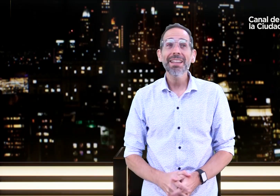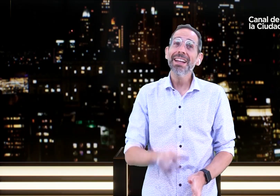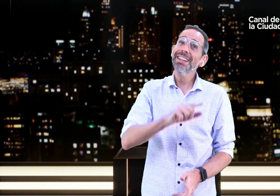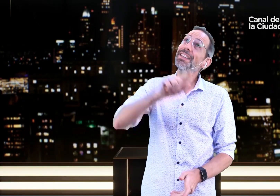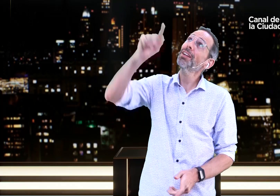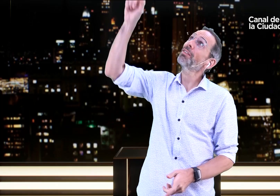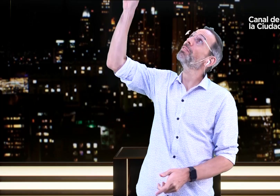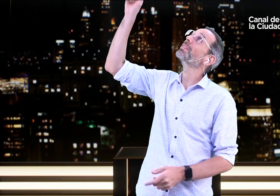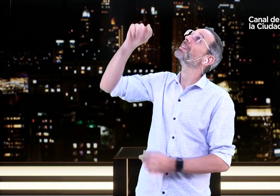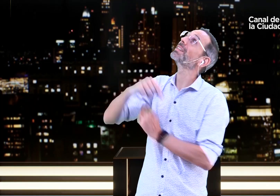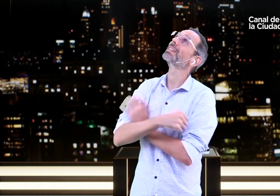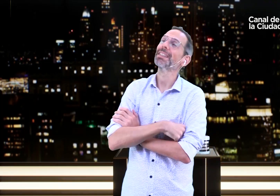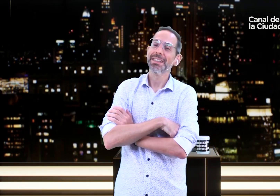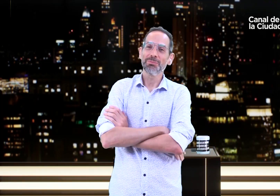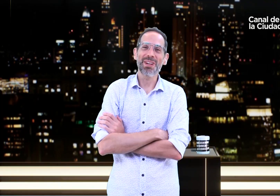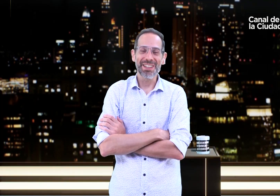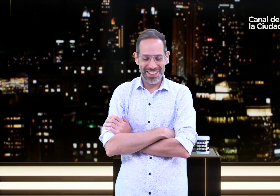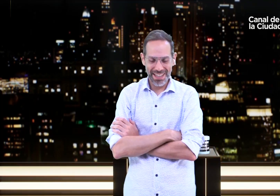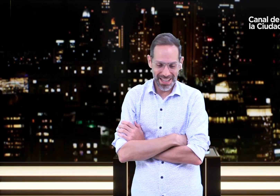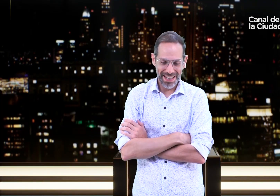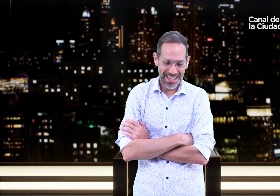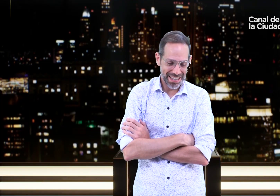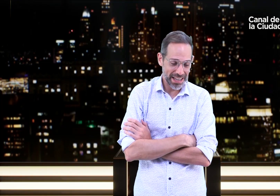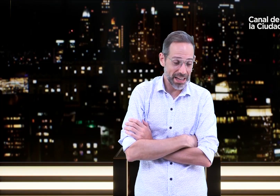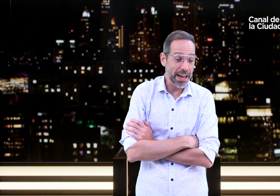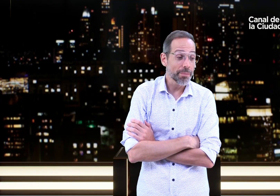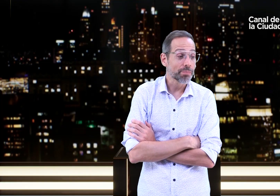Hay que estar haciendo. Bueno.